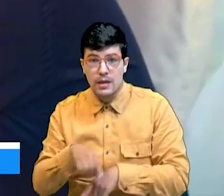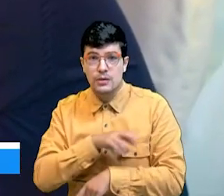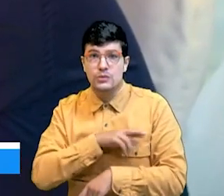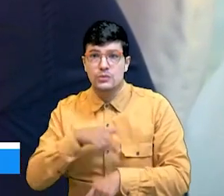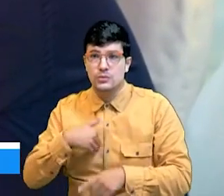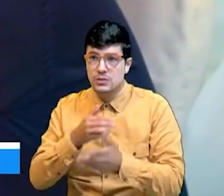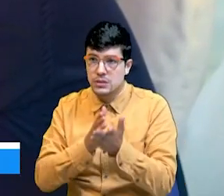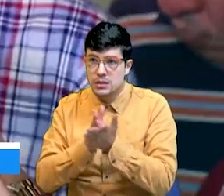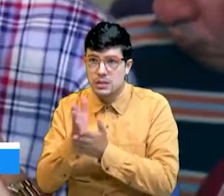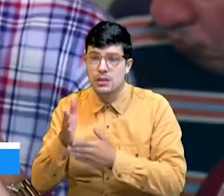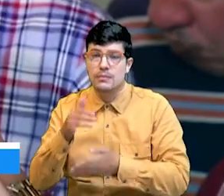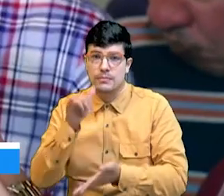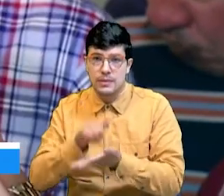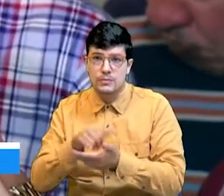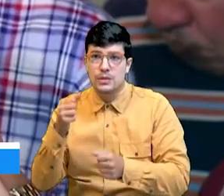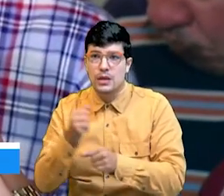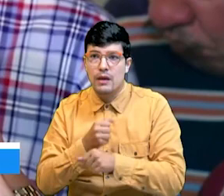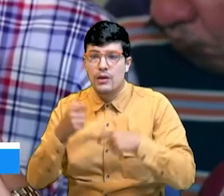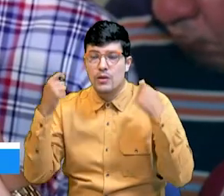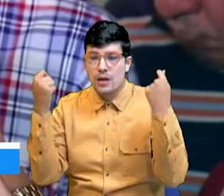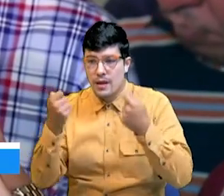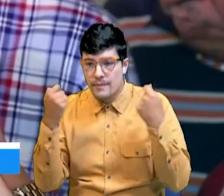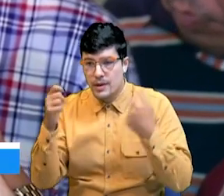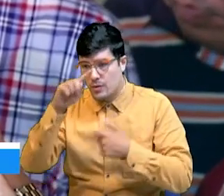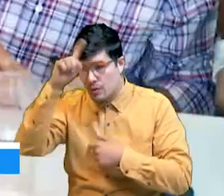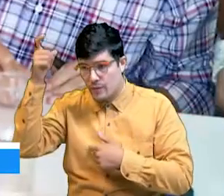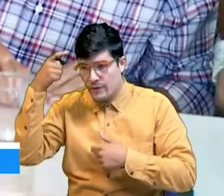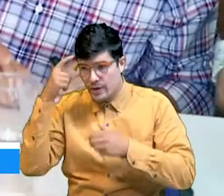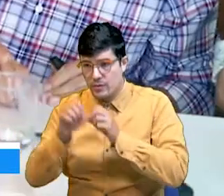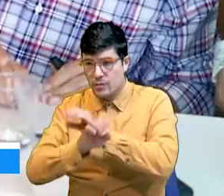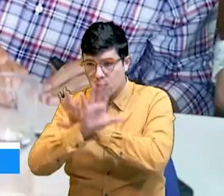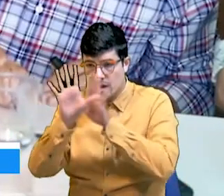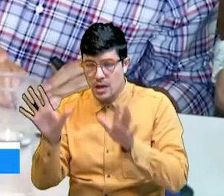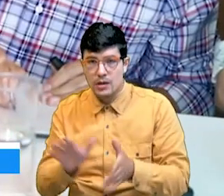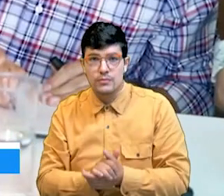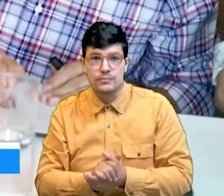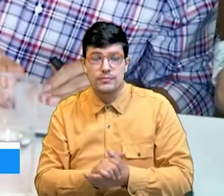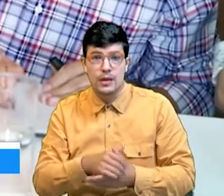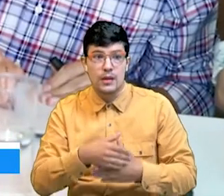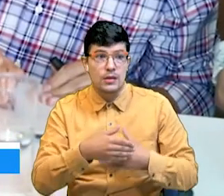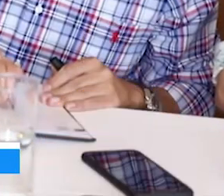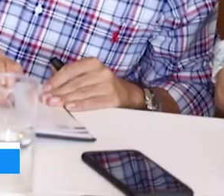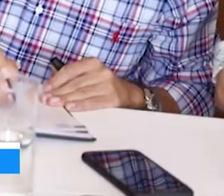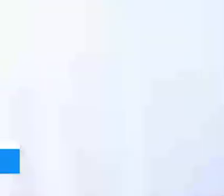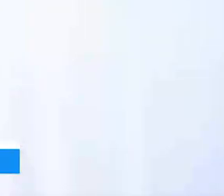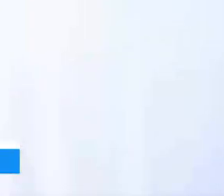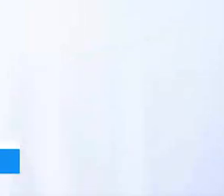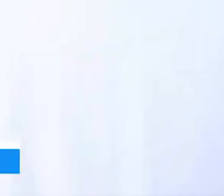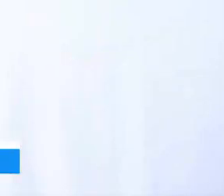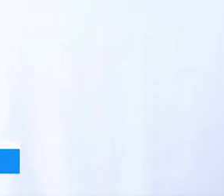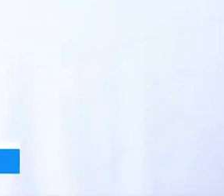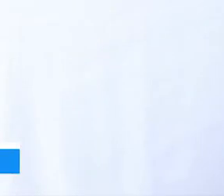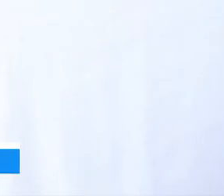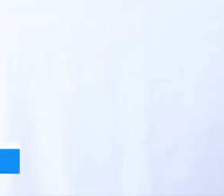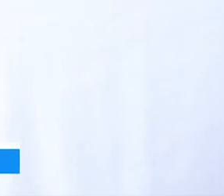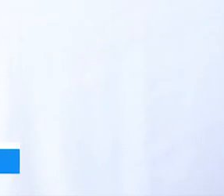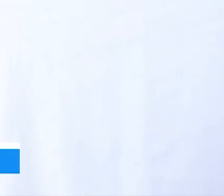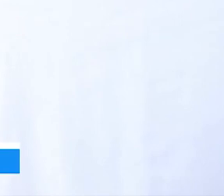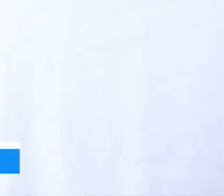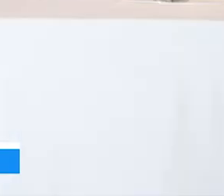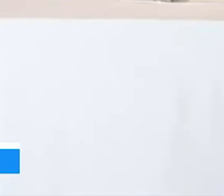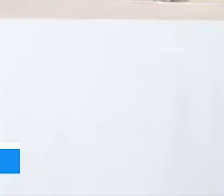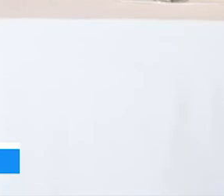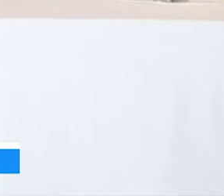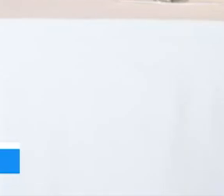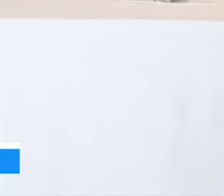lo que hicimos en campaña un gobierno transparente un gobierno eficiente en el palacio amarillo se anunciará quienes conformarán el comité de